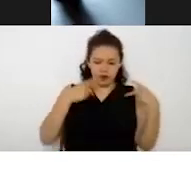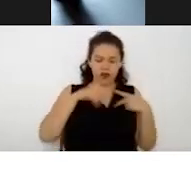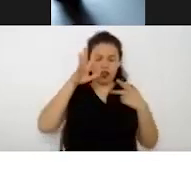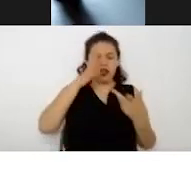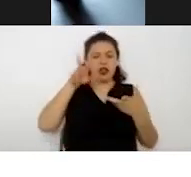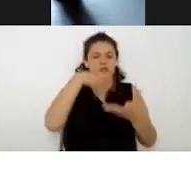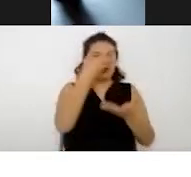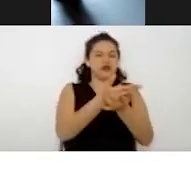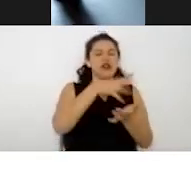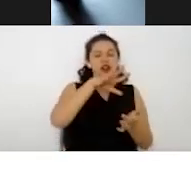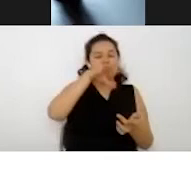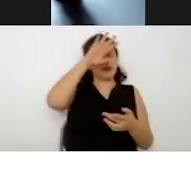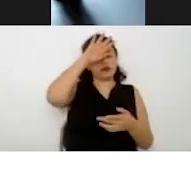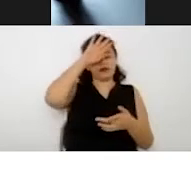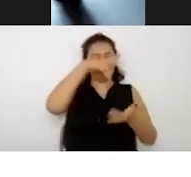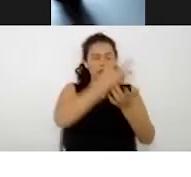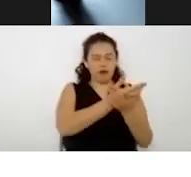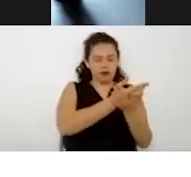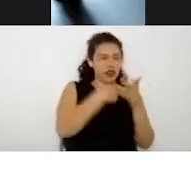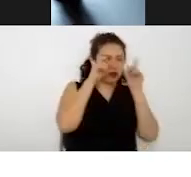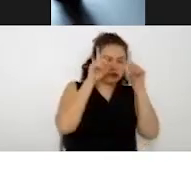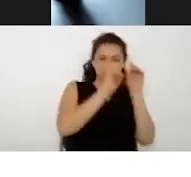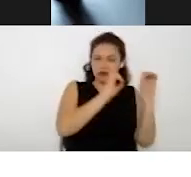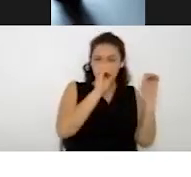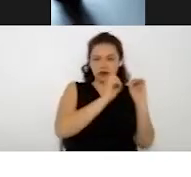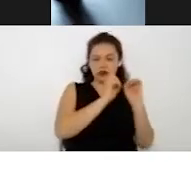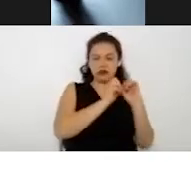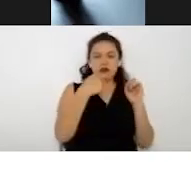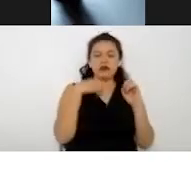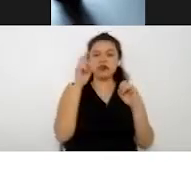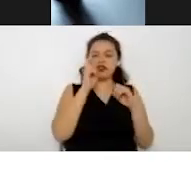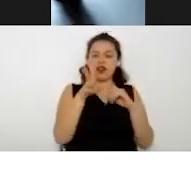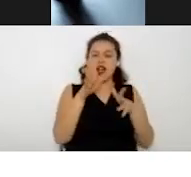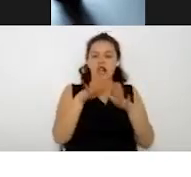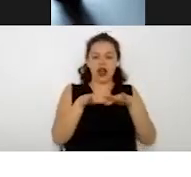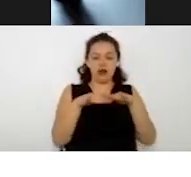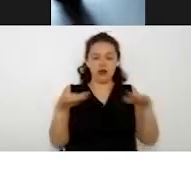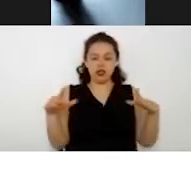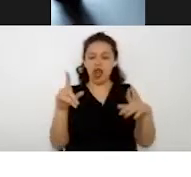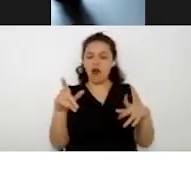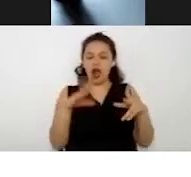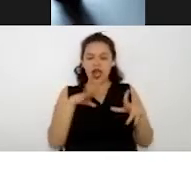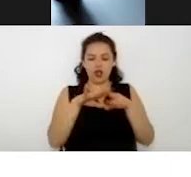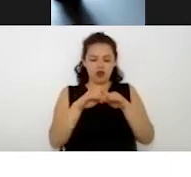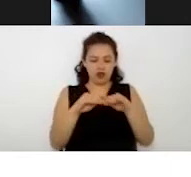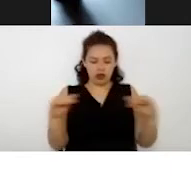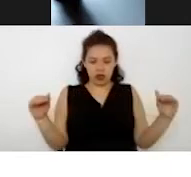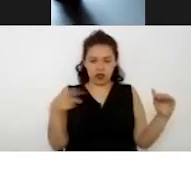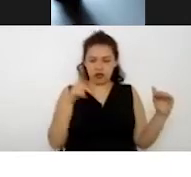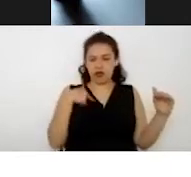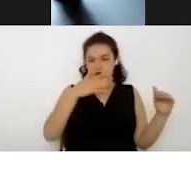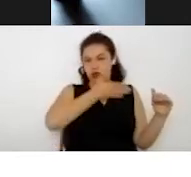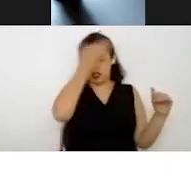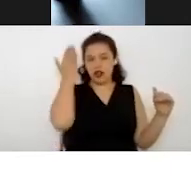¿Ok? Y veo que está el piso mojado. Sin embargo, yo no me percato que había un